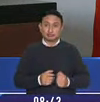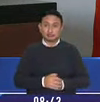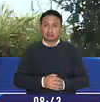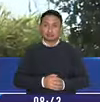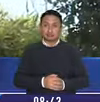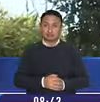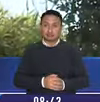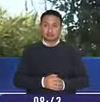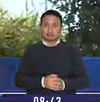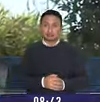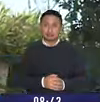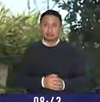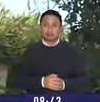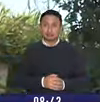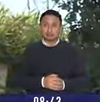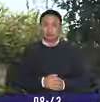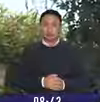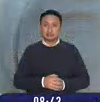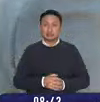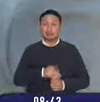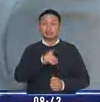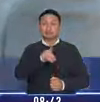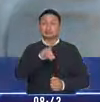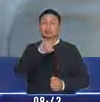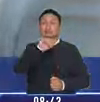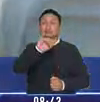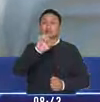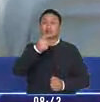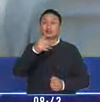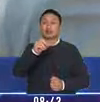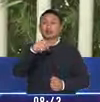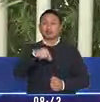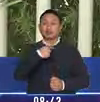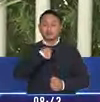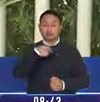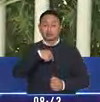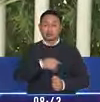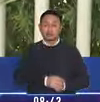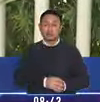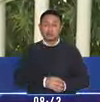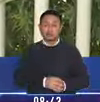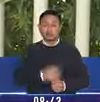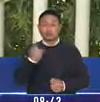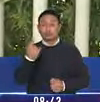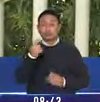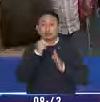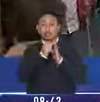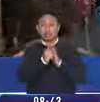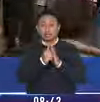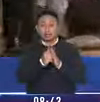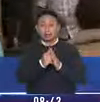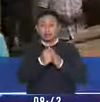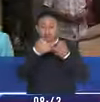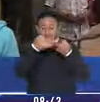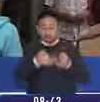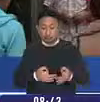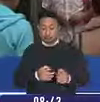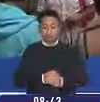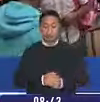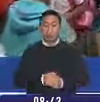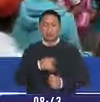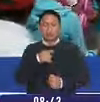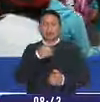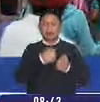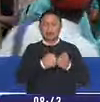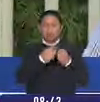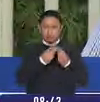venga. Posición a la que se suma Diego Garrido, quien enfatiza que su pretensión no será trabajar por una agenda oficialista, sino de resolver los